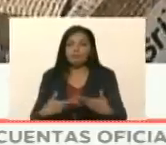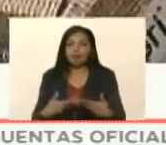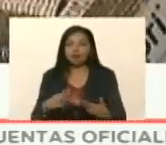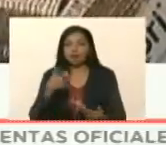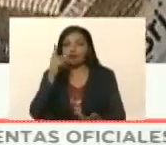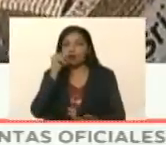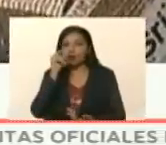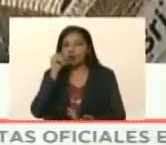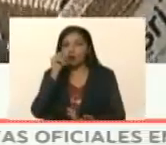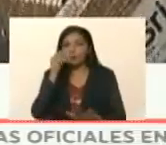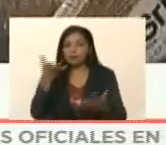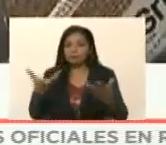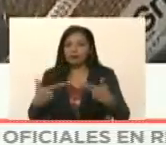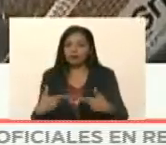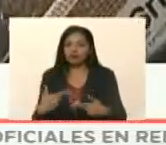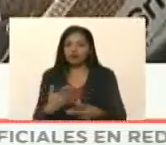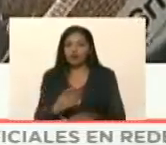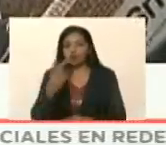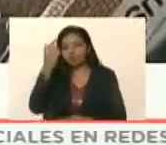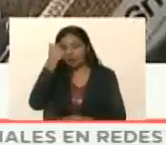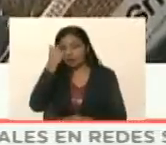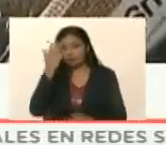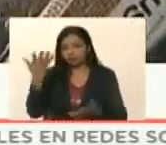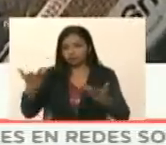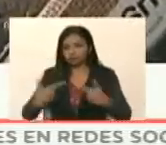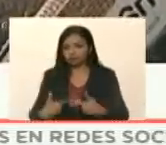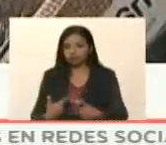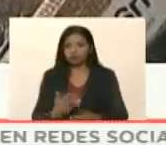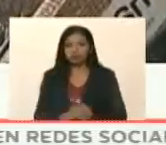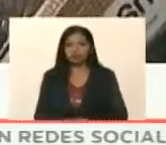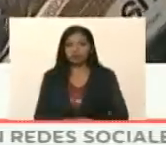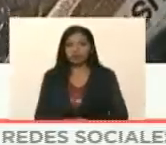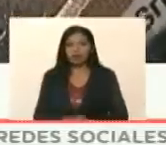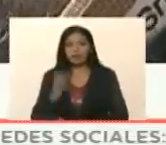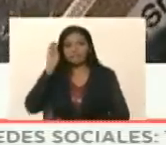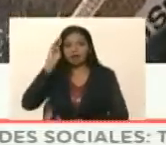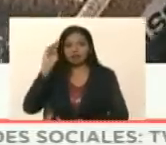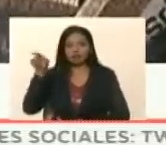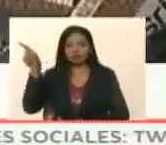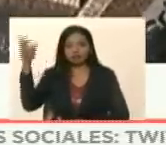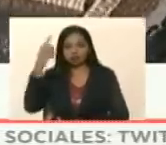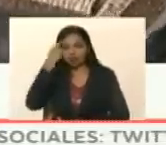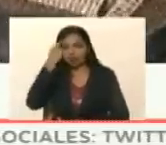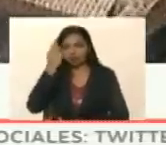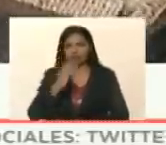Sri Ravi Shankar, un maestro de la India.